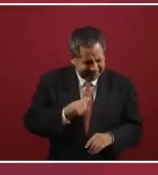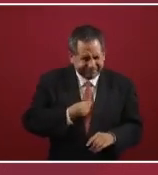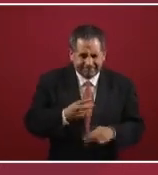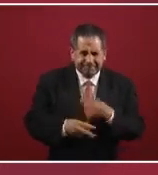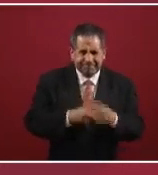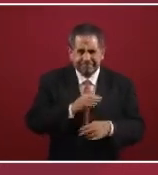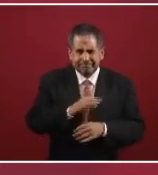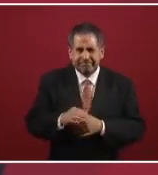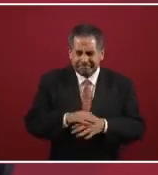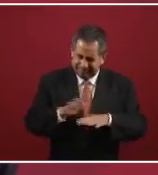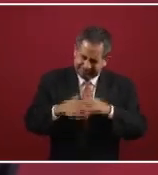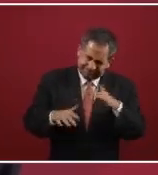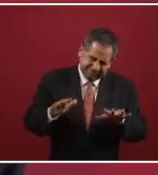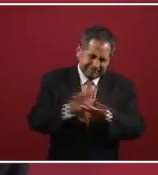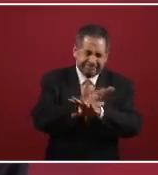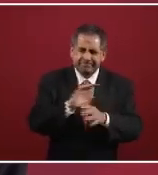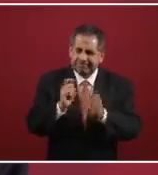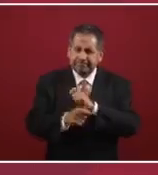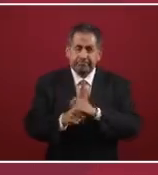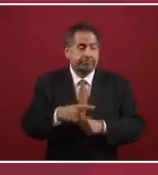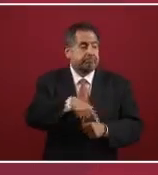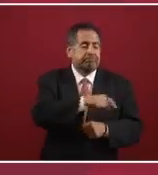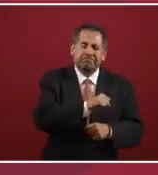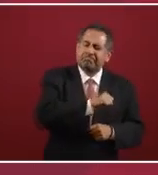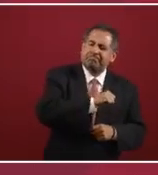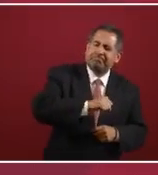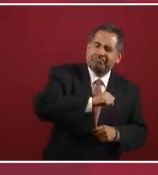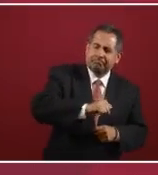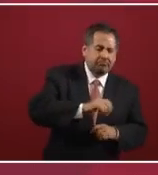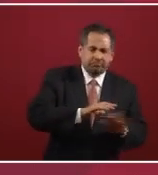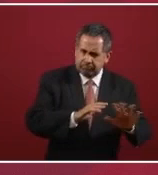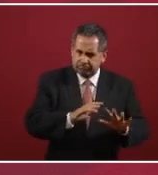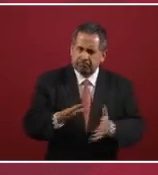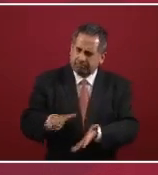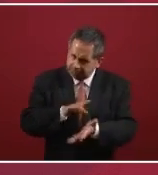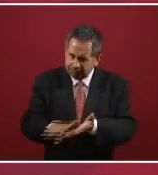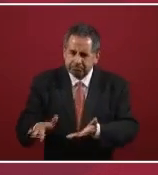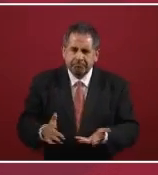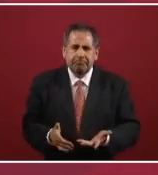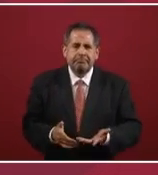todo lo que resiste apoye